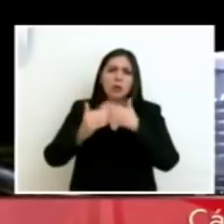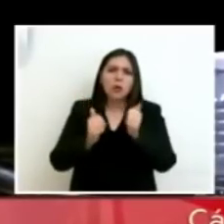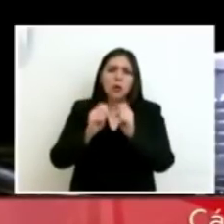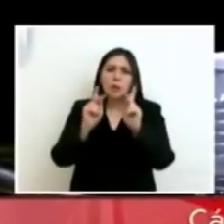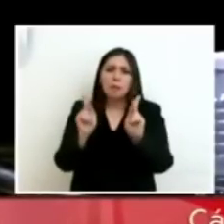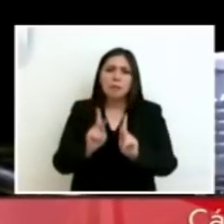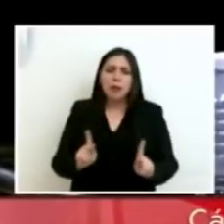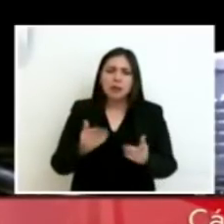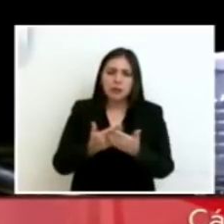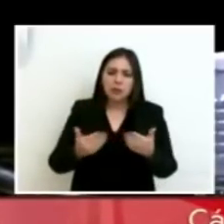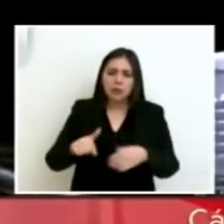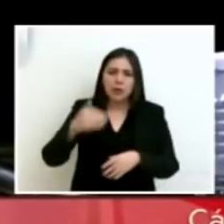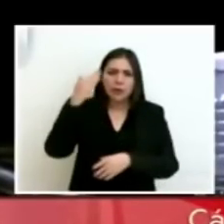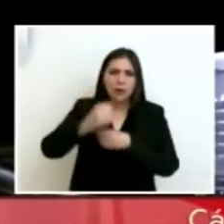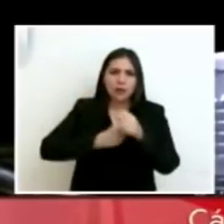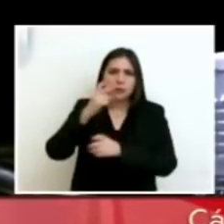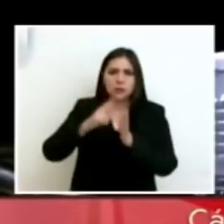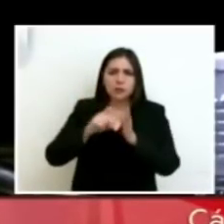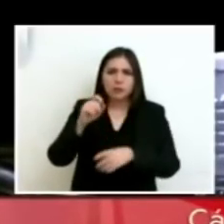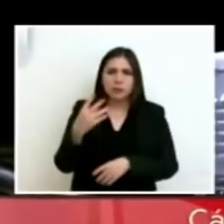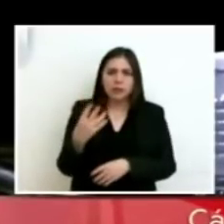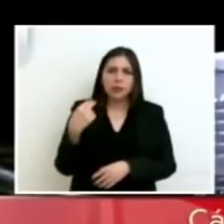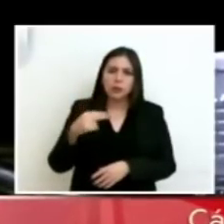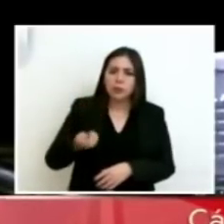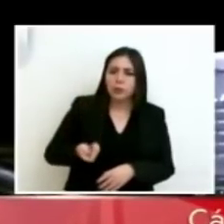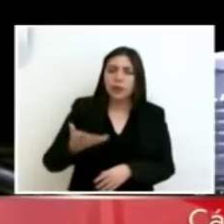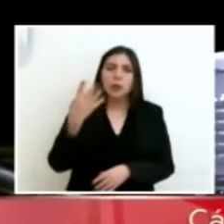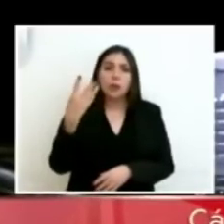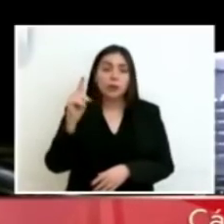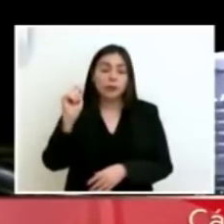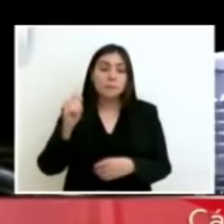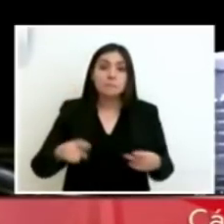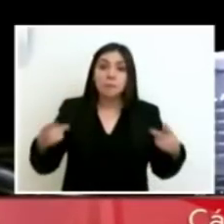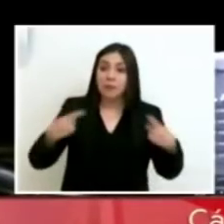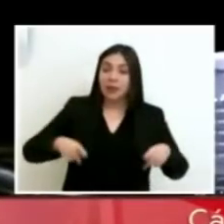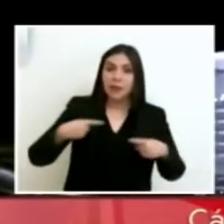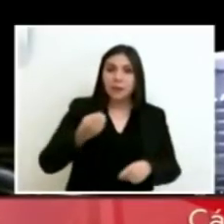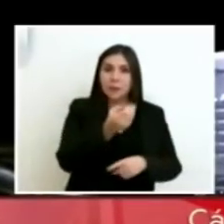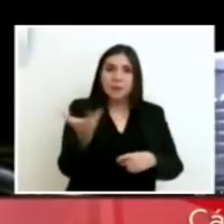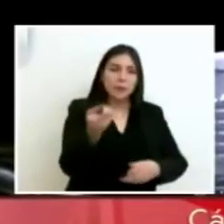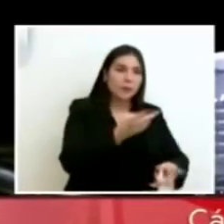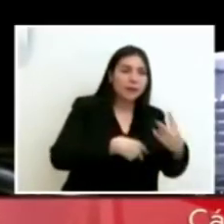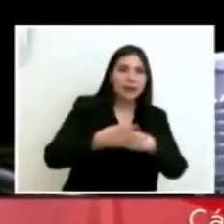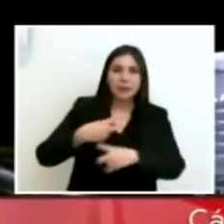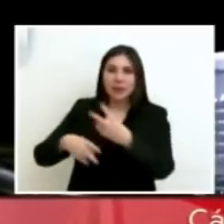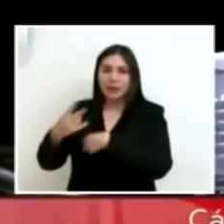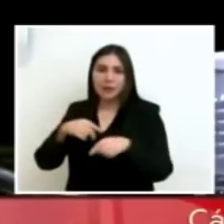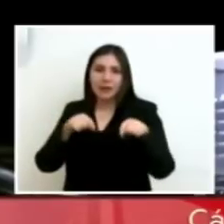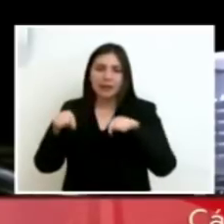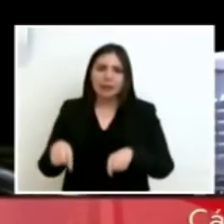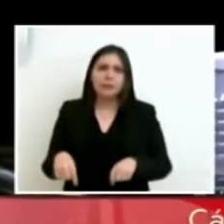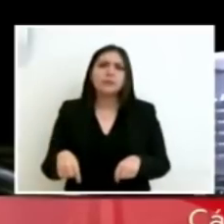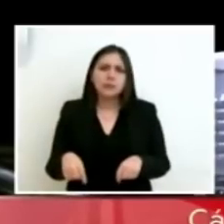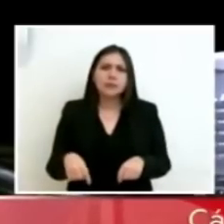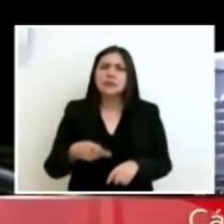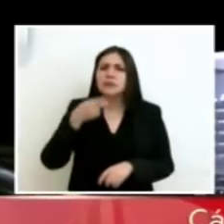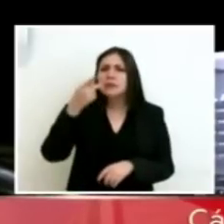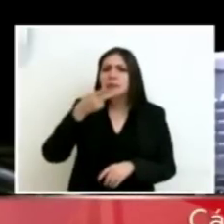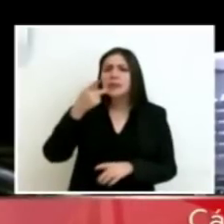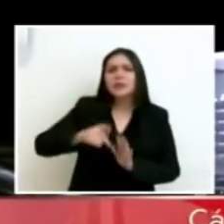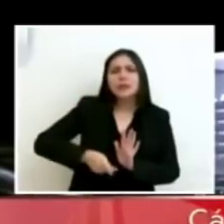Cuarta Transformación. Y es que muchos de los que están aquí presentes repetían incansablemente que Andrés Manuel López